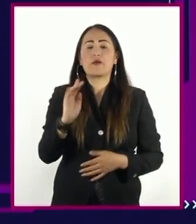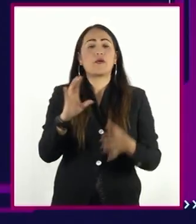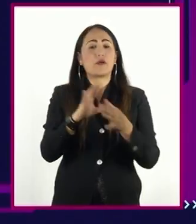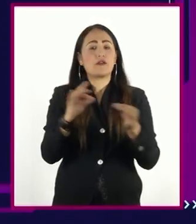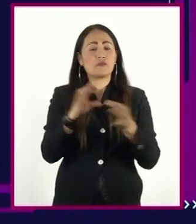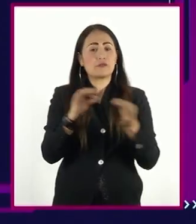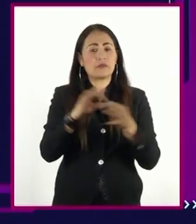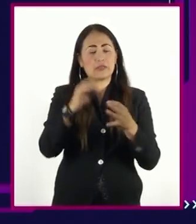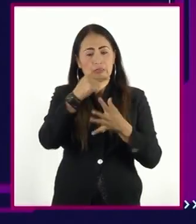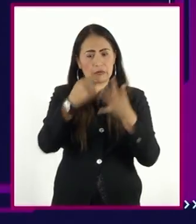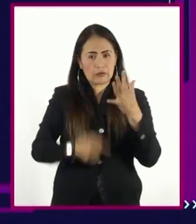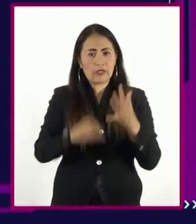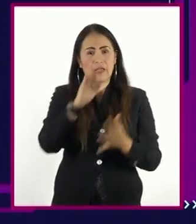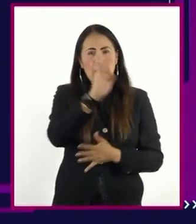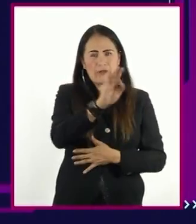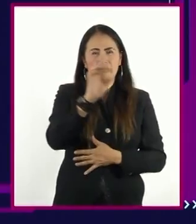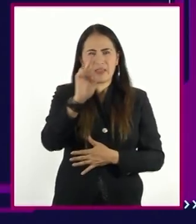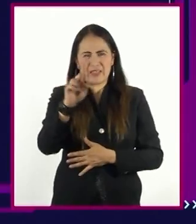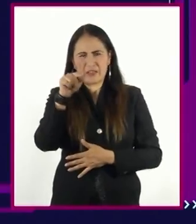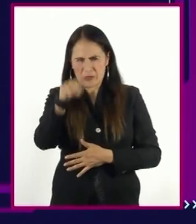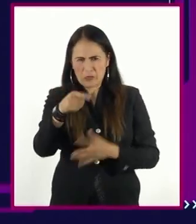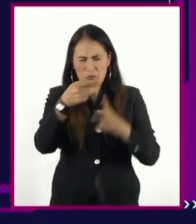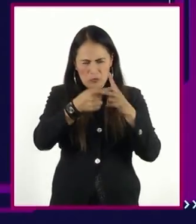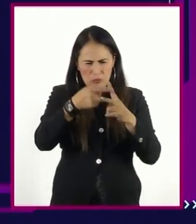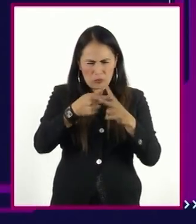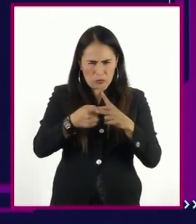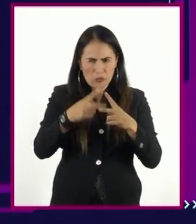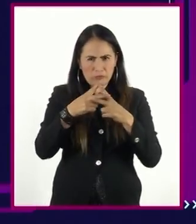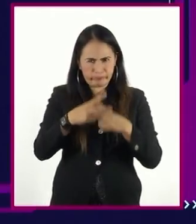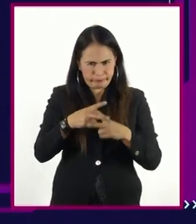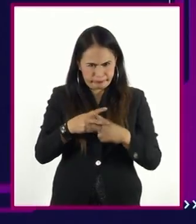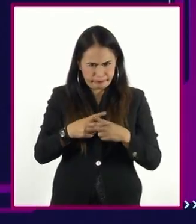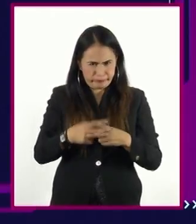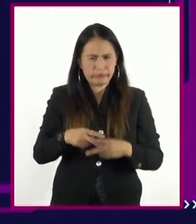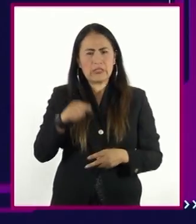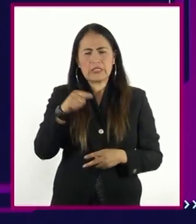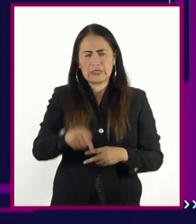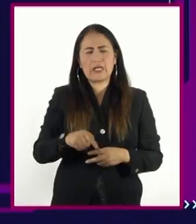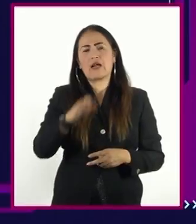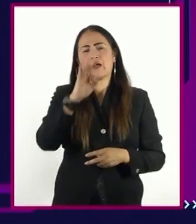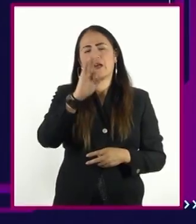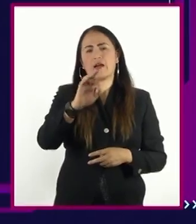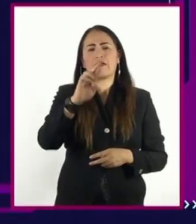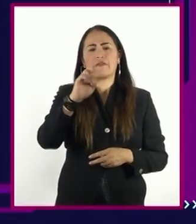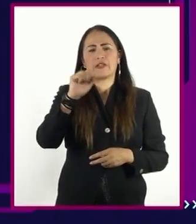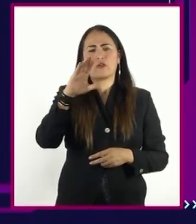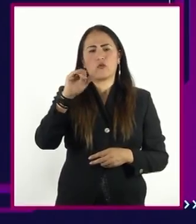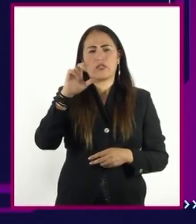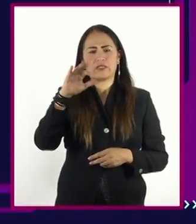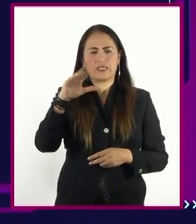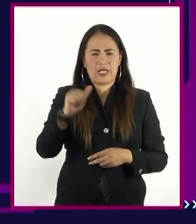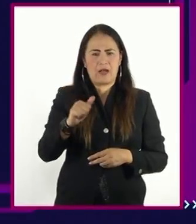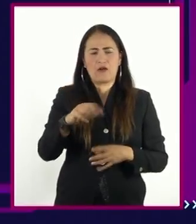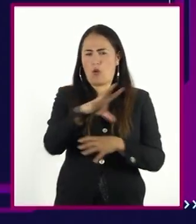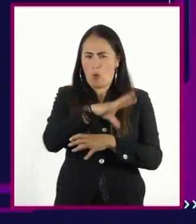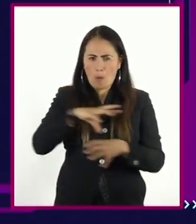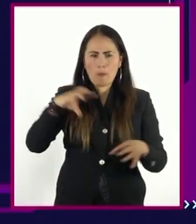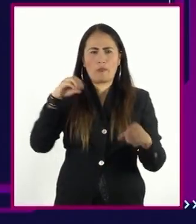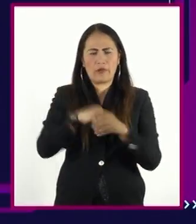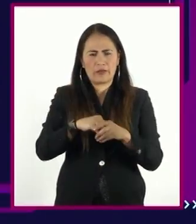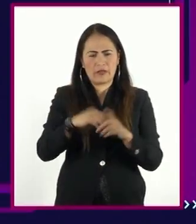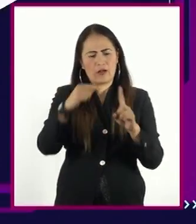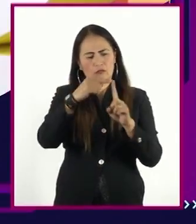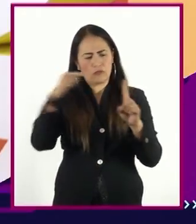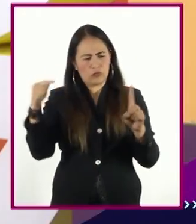que la frecuencia relativa que calculaste es el cociente de la frecuencia absoluta de cada actividad entre el número total